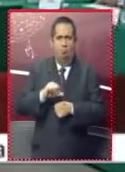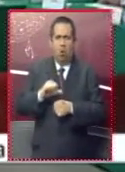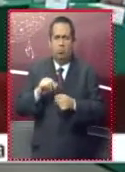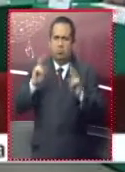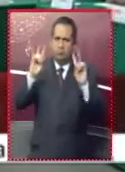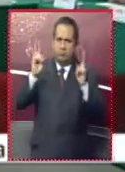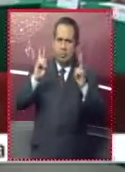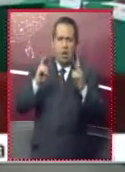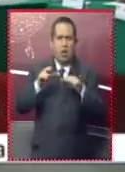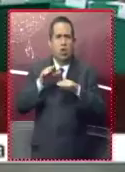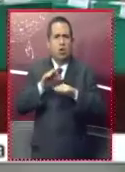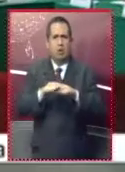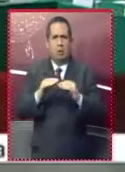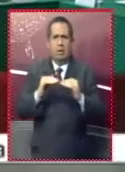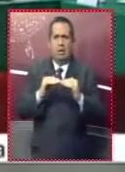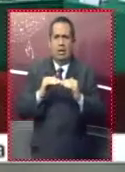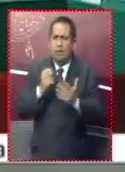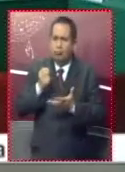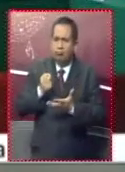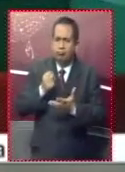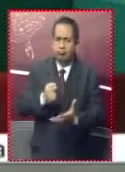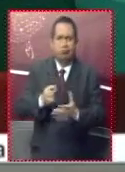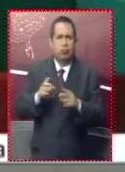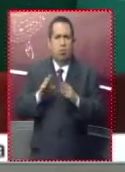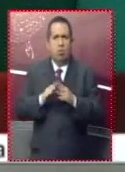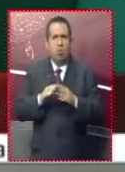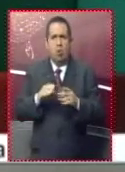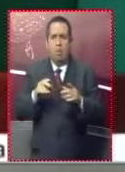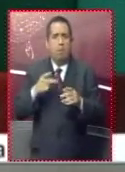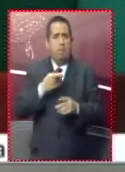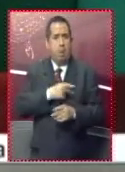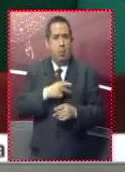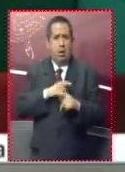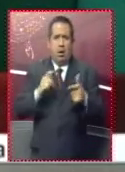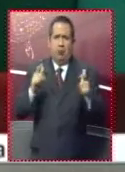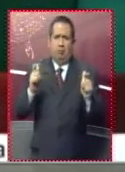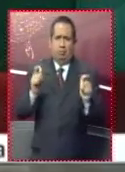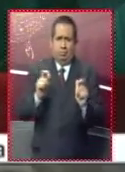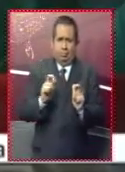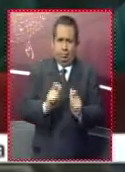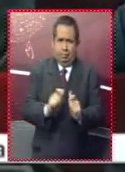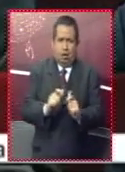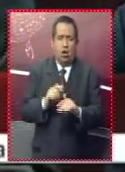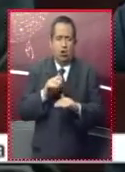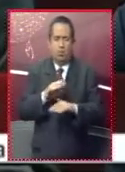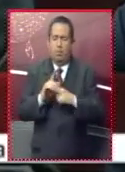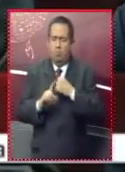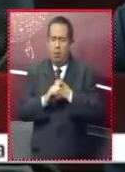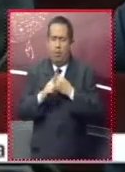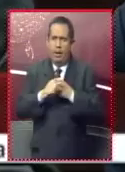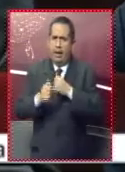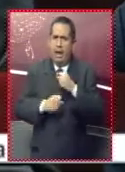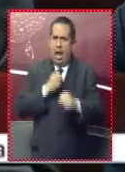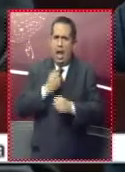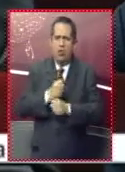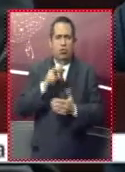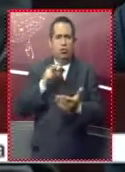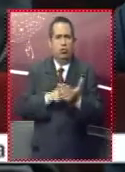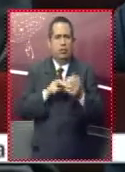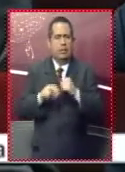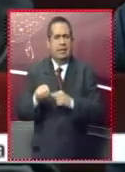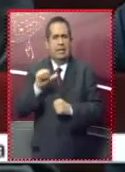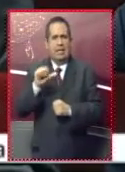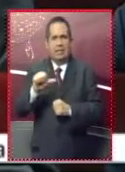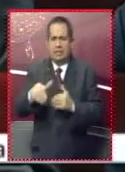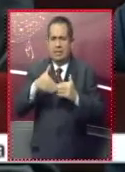el día de hoy, esta mesa de trabajo con el tema de desigualdad y pobreza, los problemas que debe